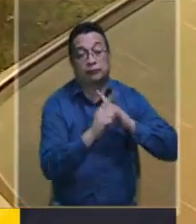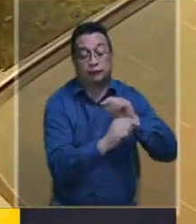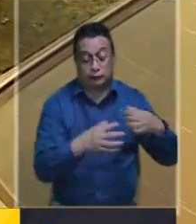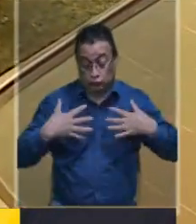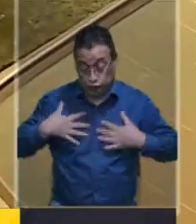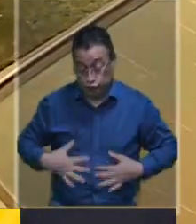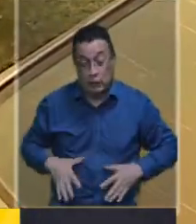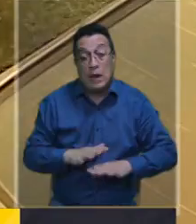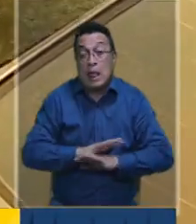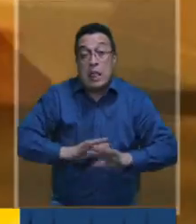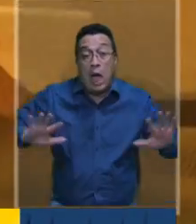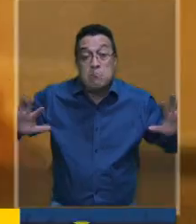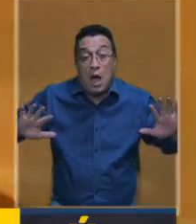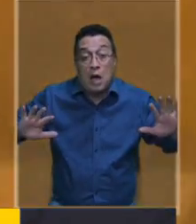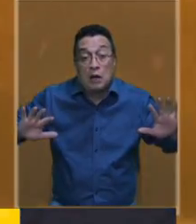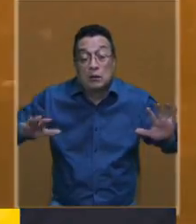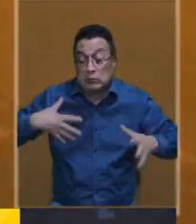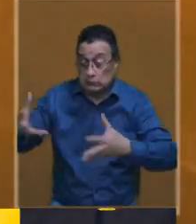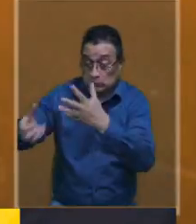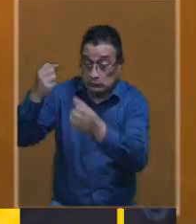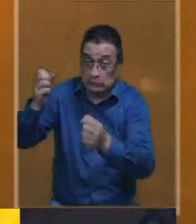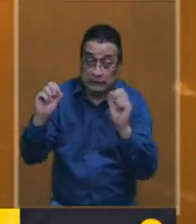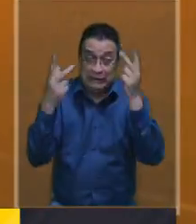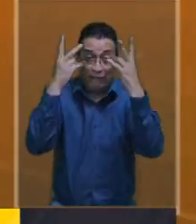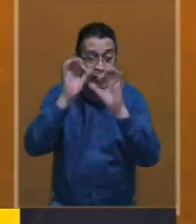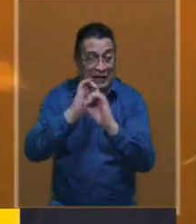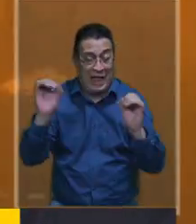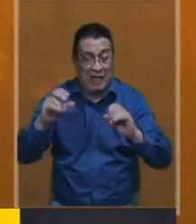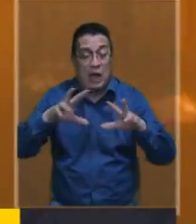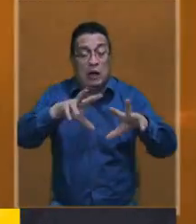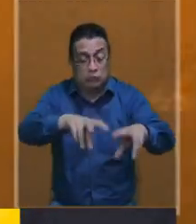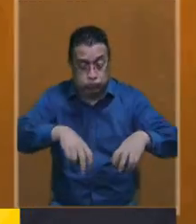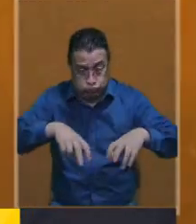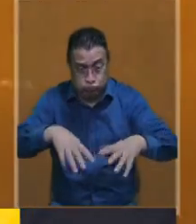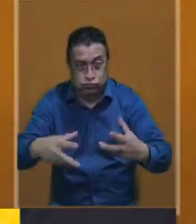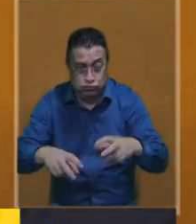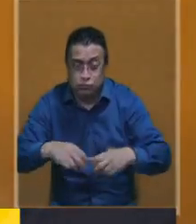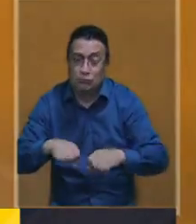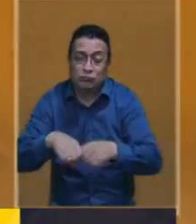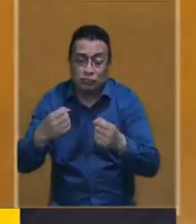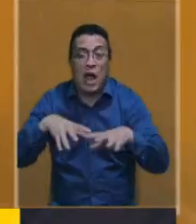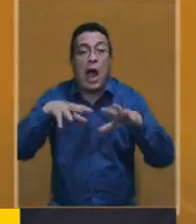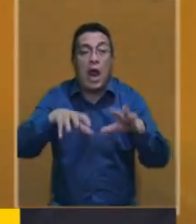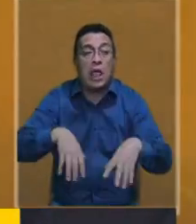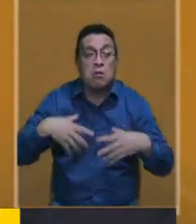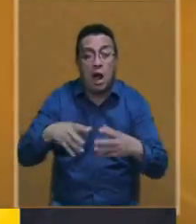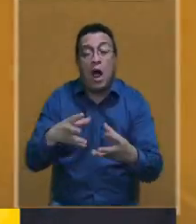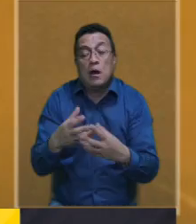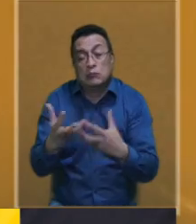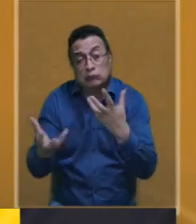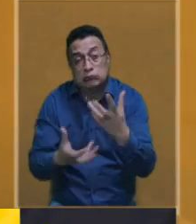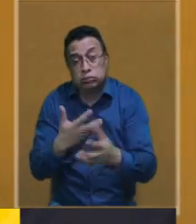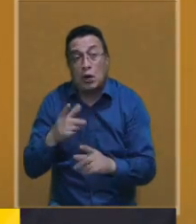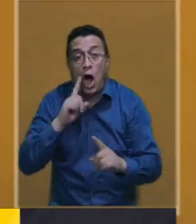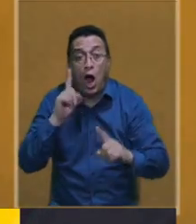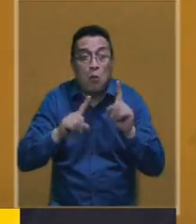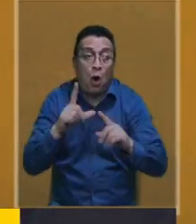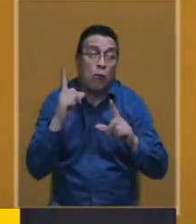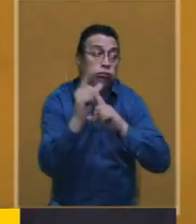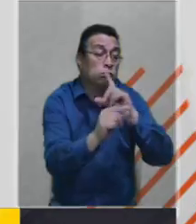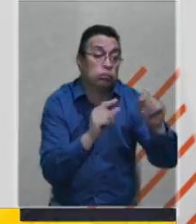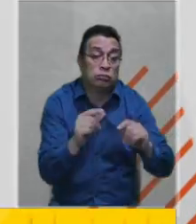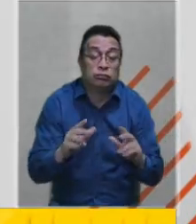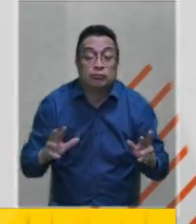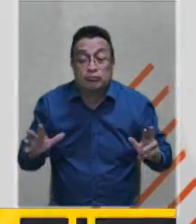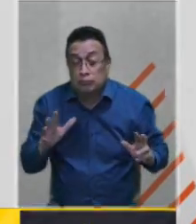puesto. Más que nada, no rescatamos nada. Se quemaron las cosechas, los fardos, los animalitos, yo creo que se han quemado. Si es que todavía andan por ahí.